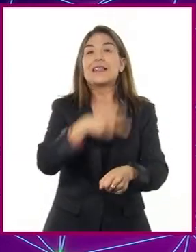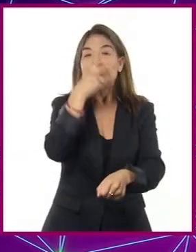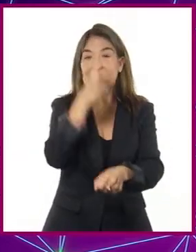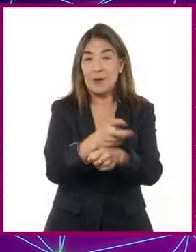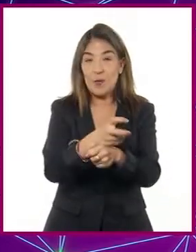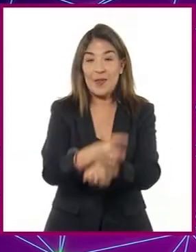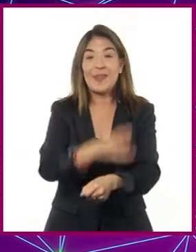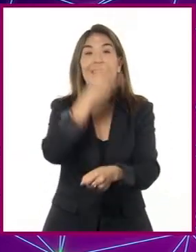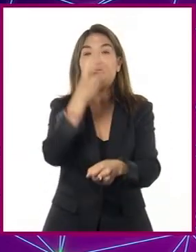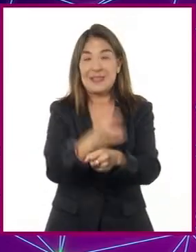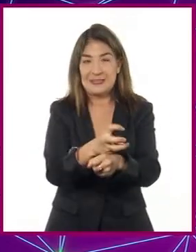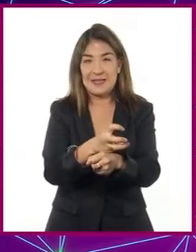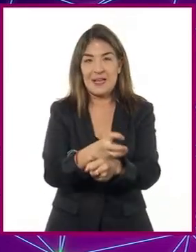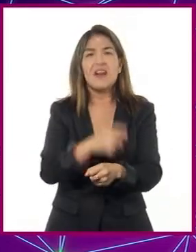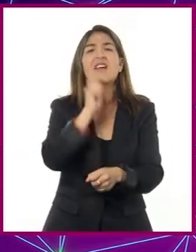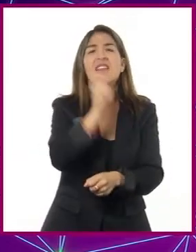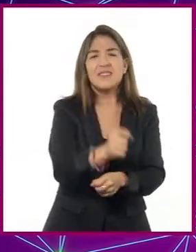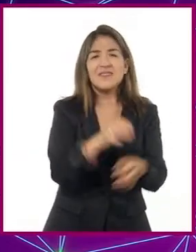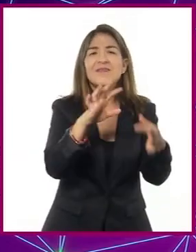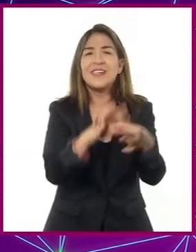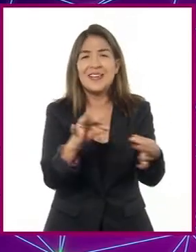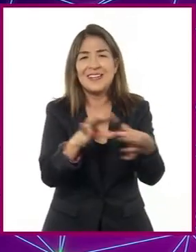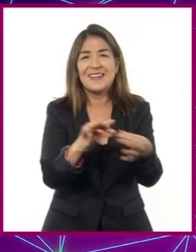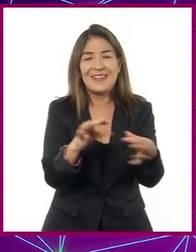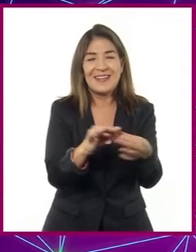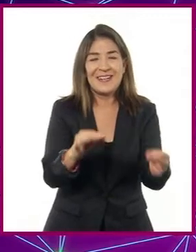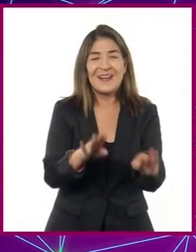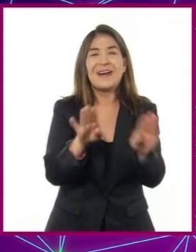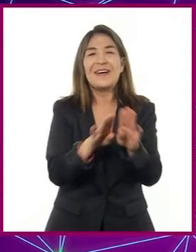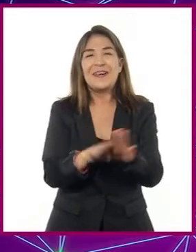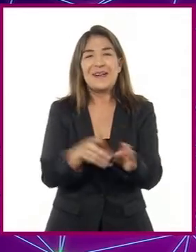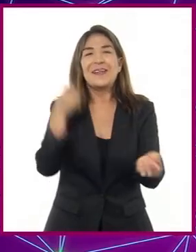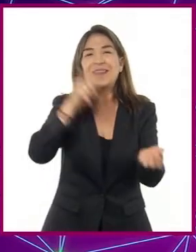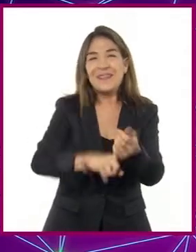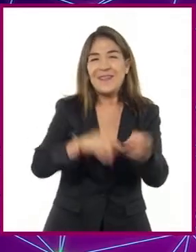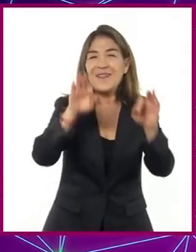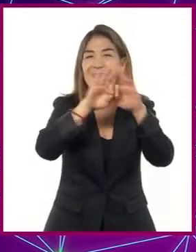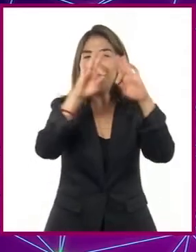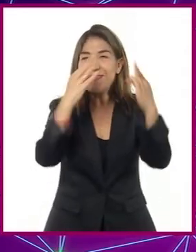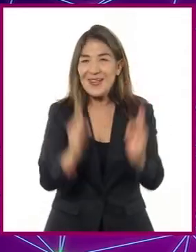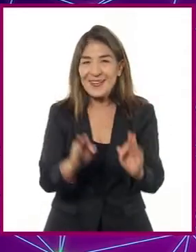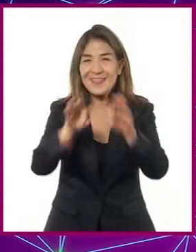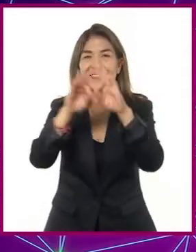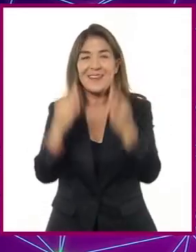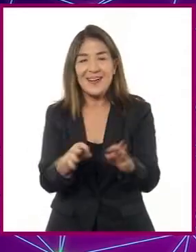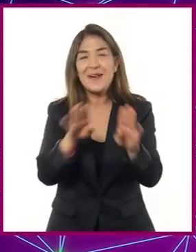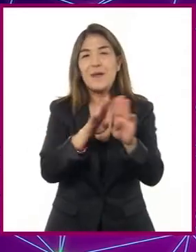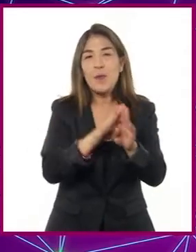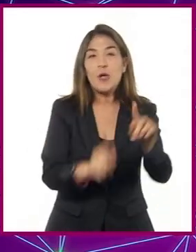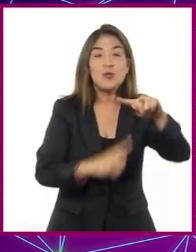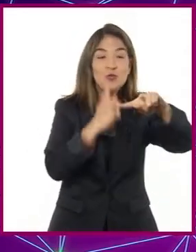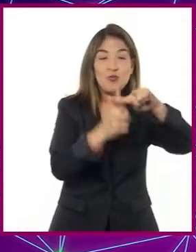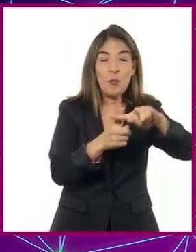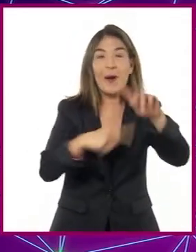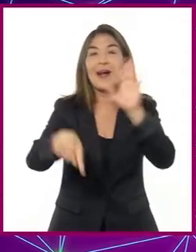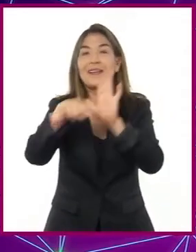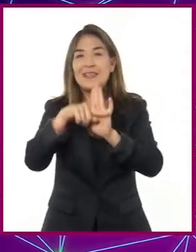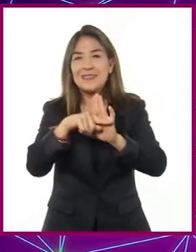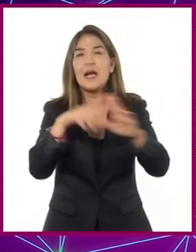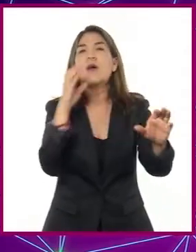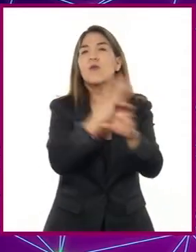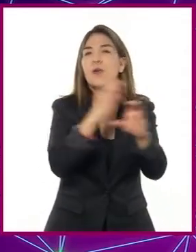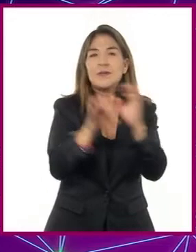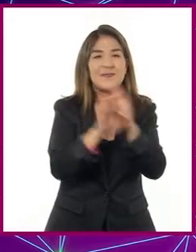tercera noción se refieren a la legitimidad de sumar y restar cosas iguales.